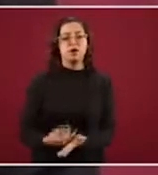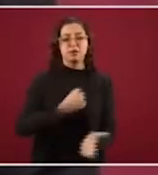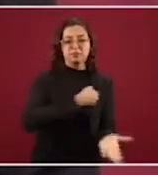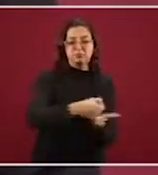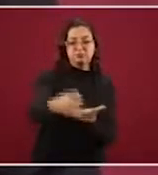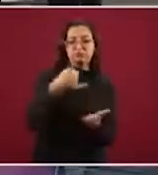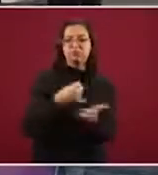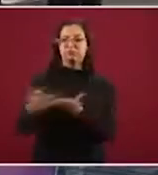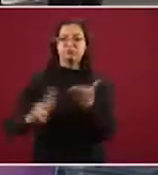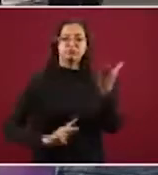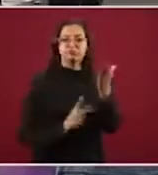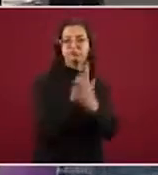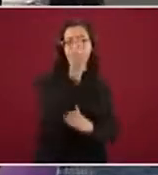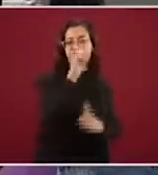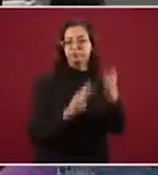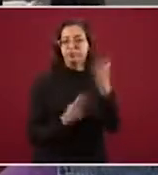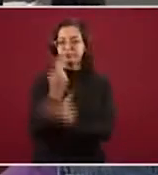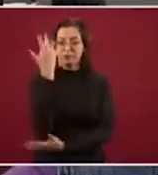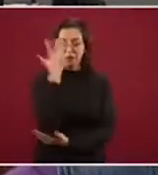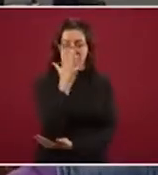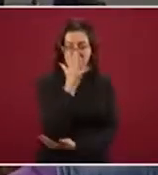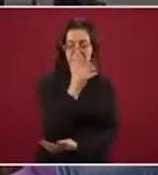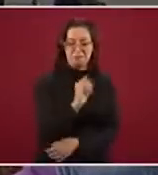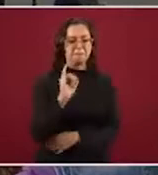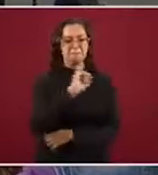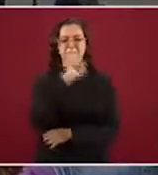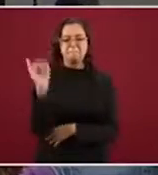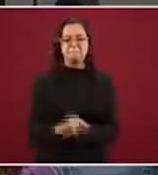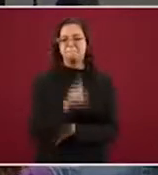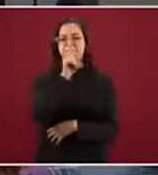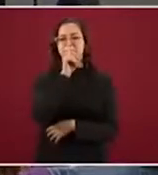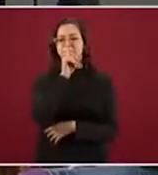reforestación como el que está en